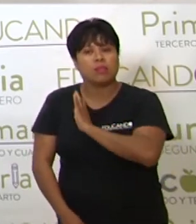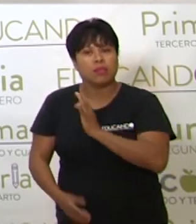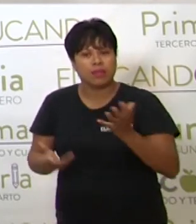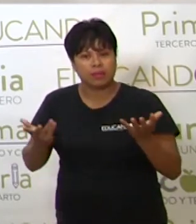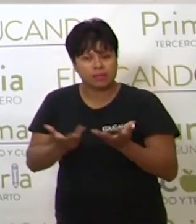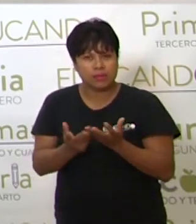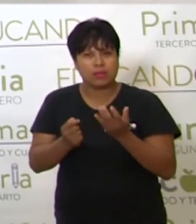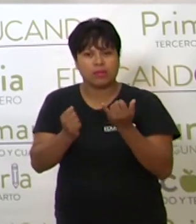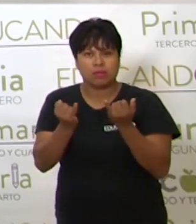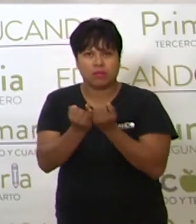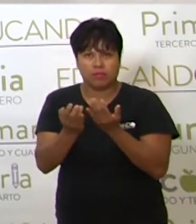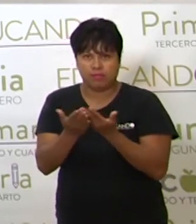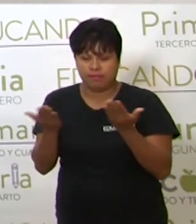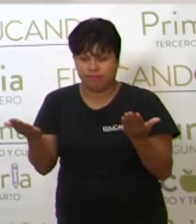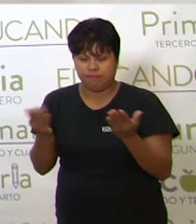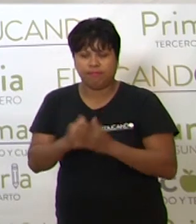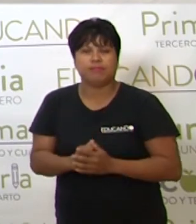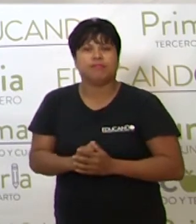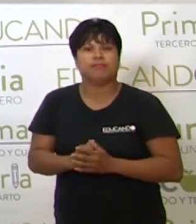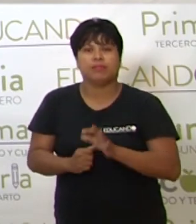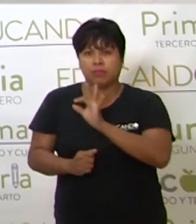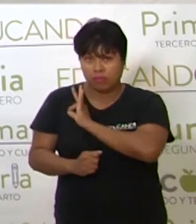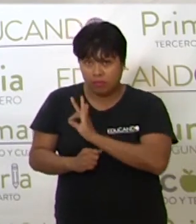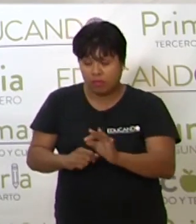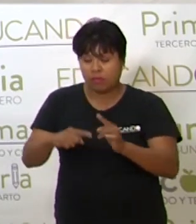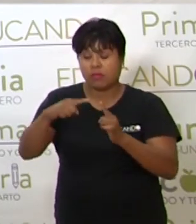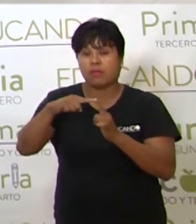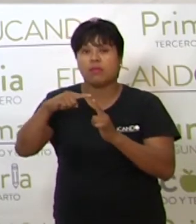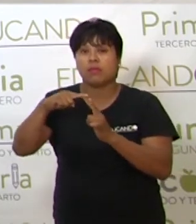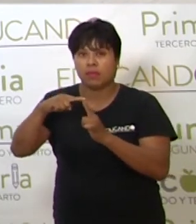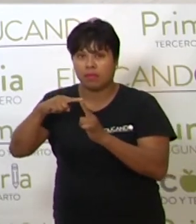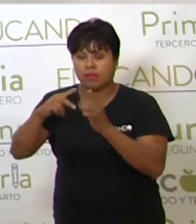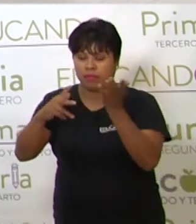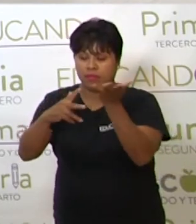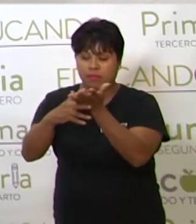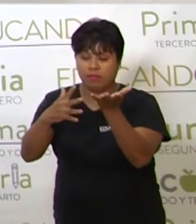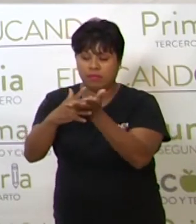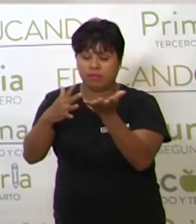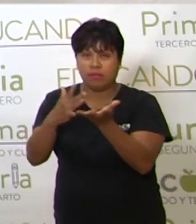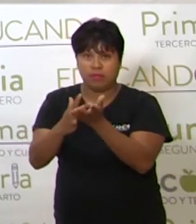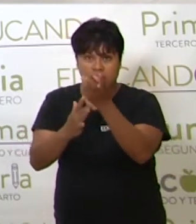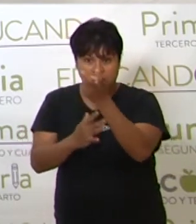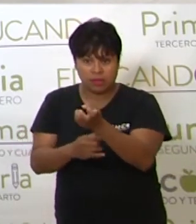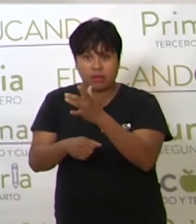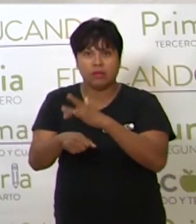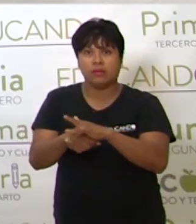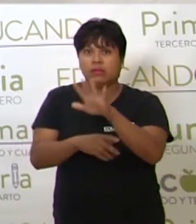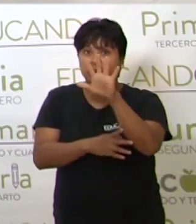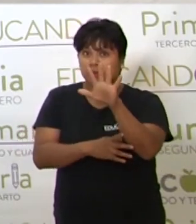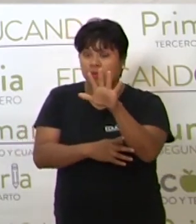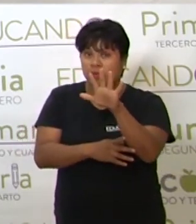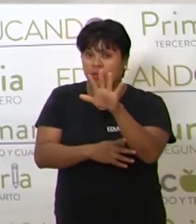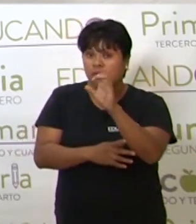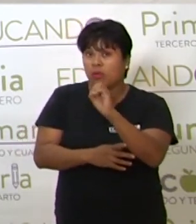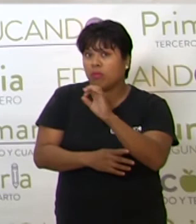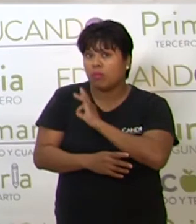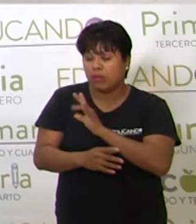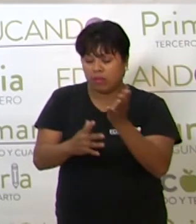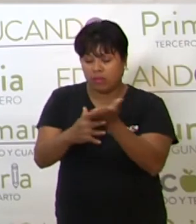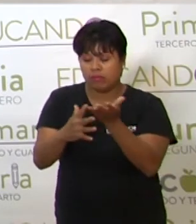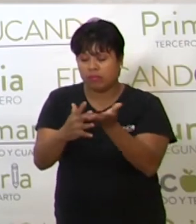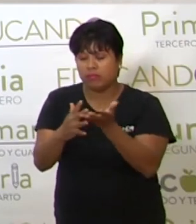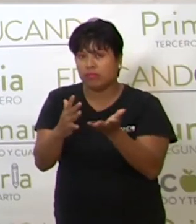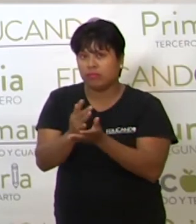equivalente de la siguiente manera puedo dividir este este queso en 5 o puedo dividir